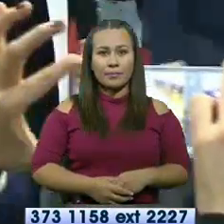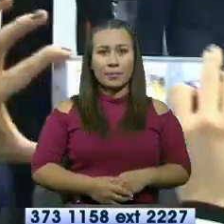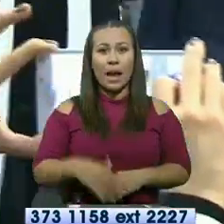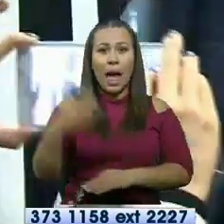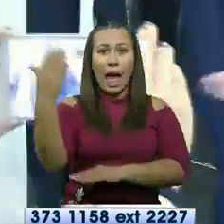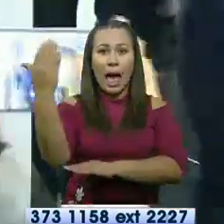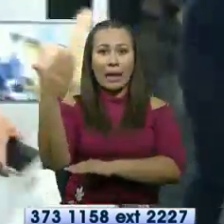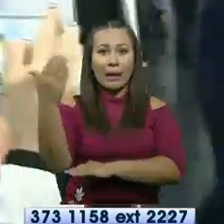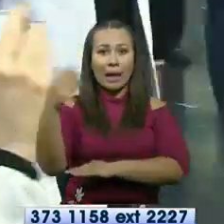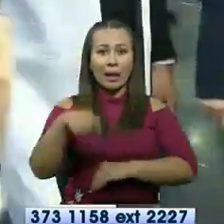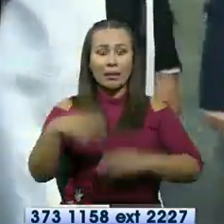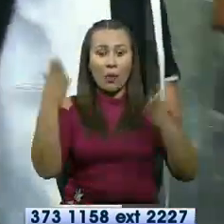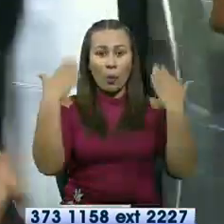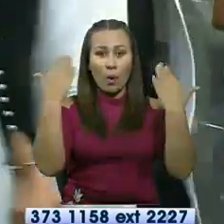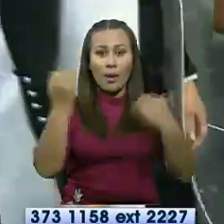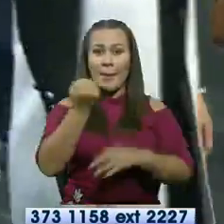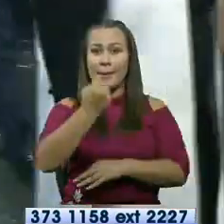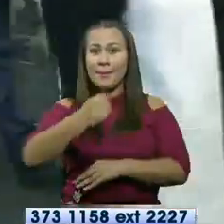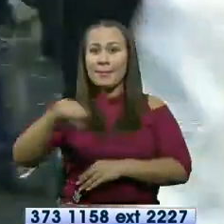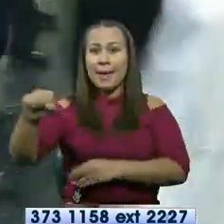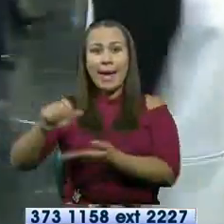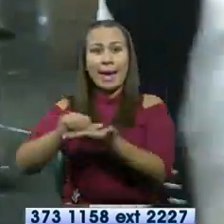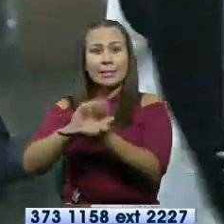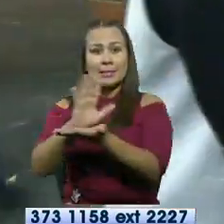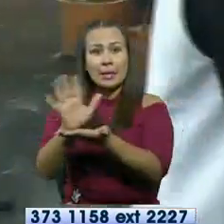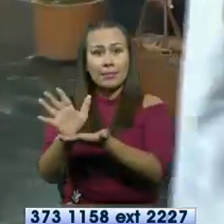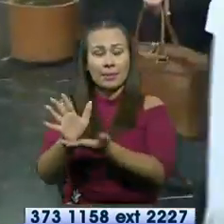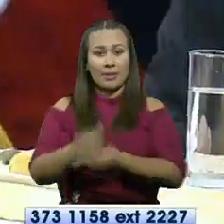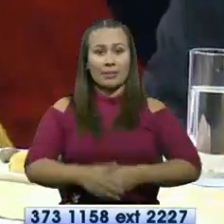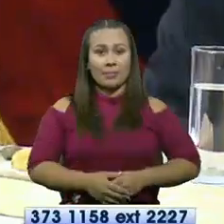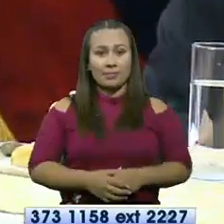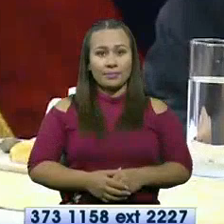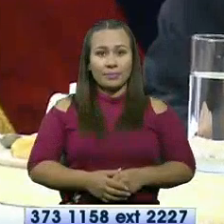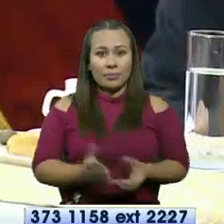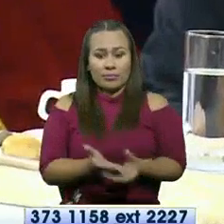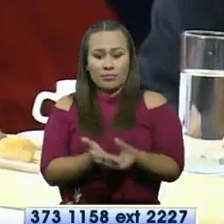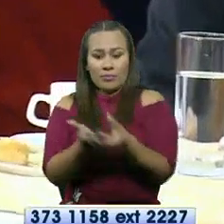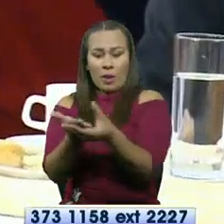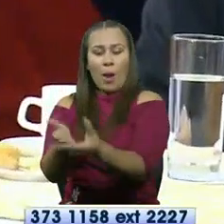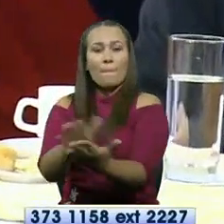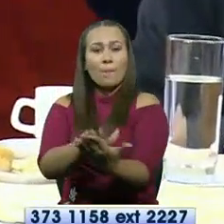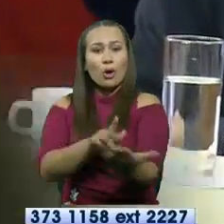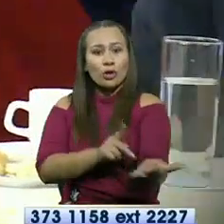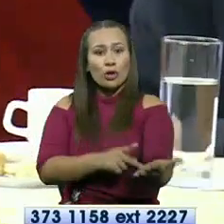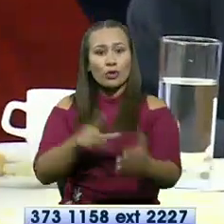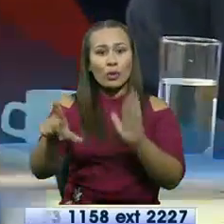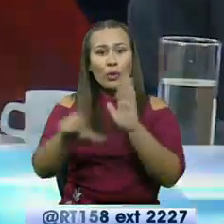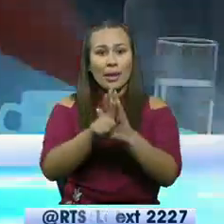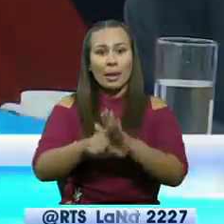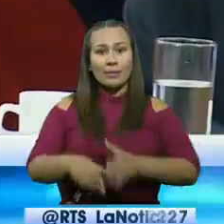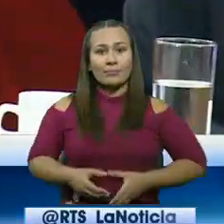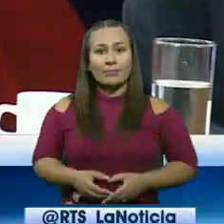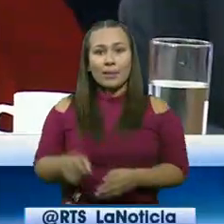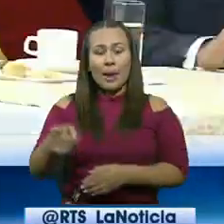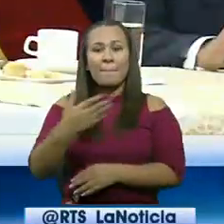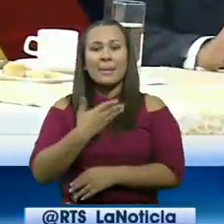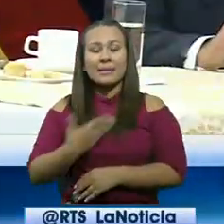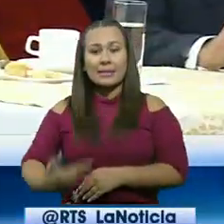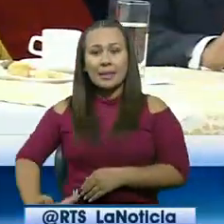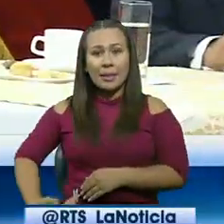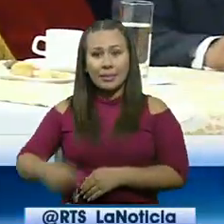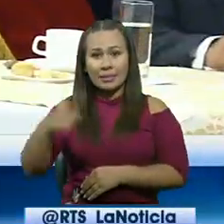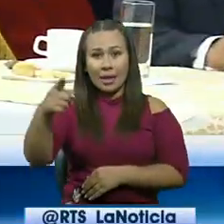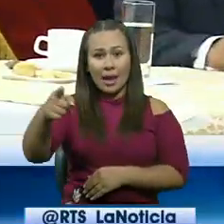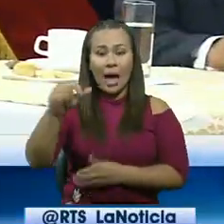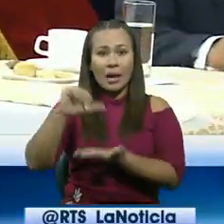El alcalde de Guayaquil llegó hasta la Asamblea con el Consejo en pleno para entregar un proyecto de ley en manos del presidente de la legislatura. Según